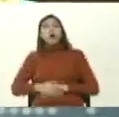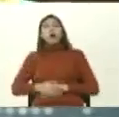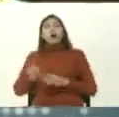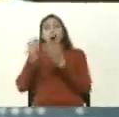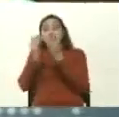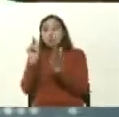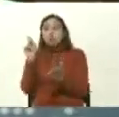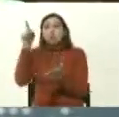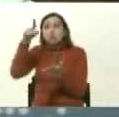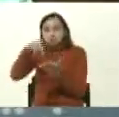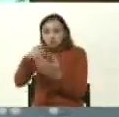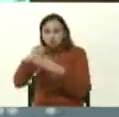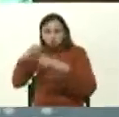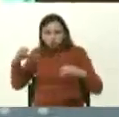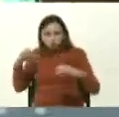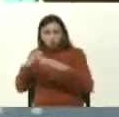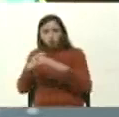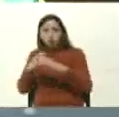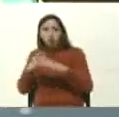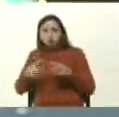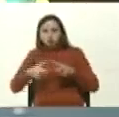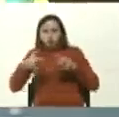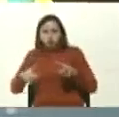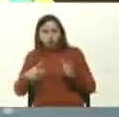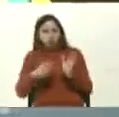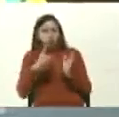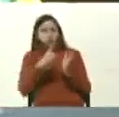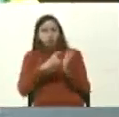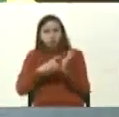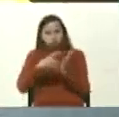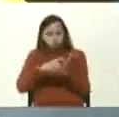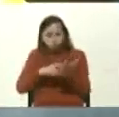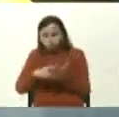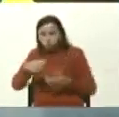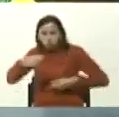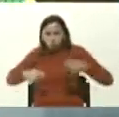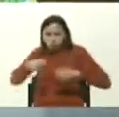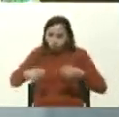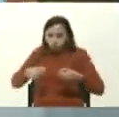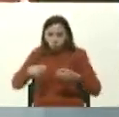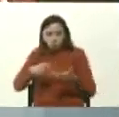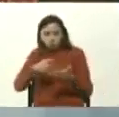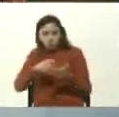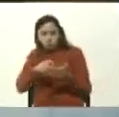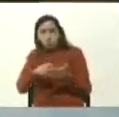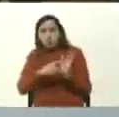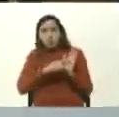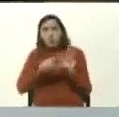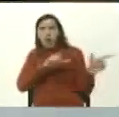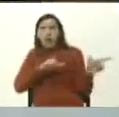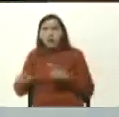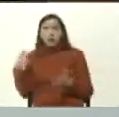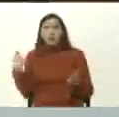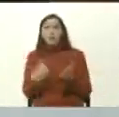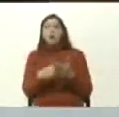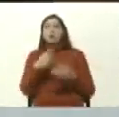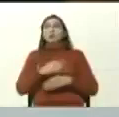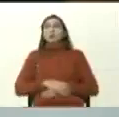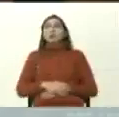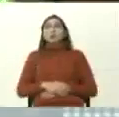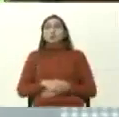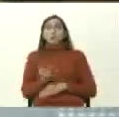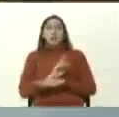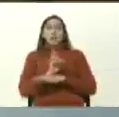su B-Ticket, el QR, lo lee el transportista y ya se ejecuta el pago del pasaje. En cuestión